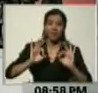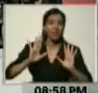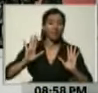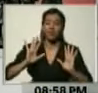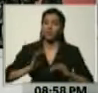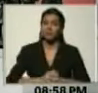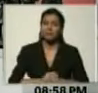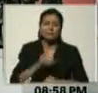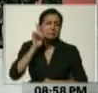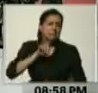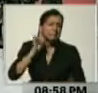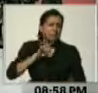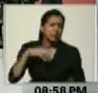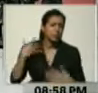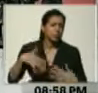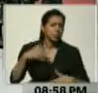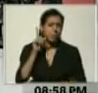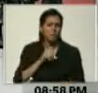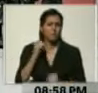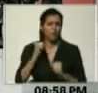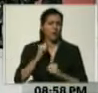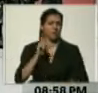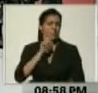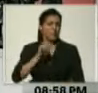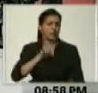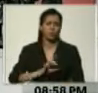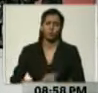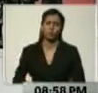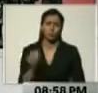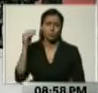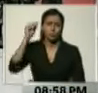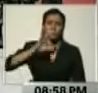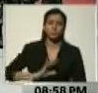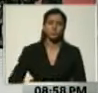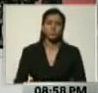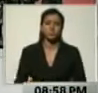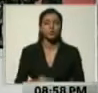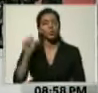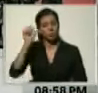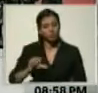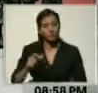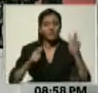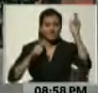Si son coberos esta gente, ¿vale? Vamos a seguir escuchando al comandante Chávez.